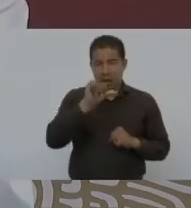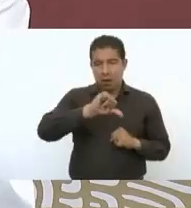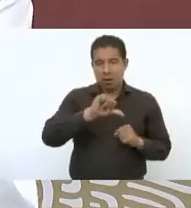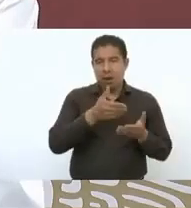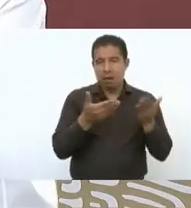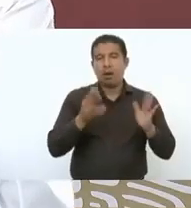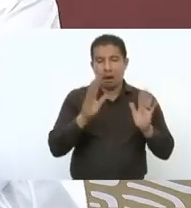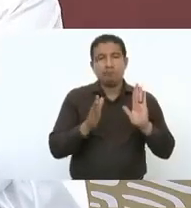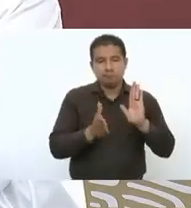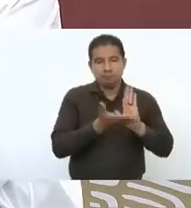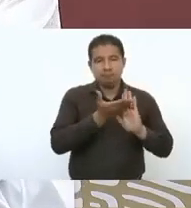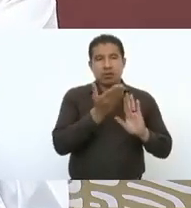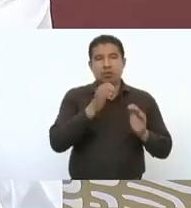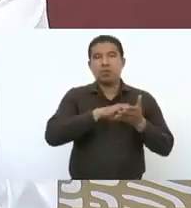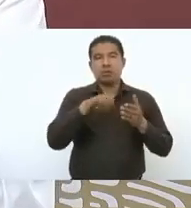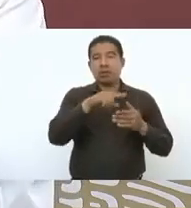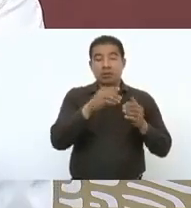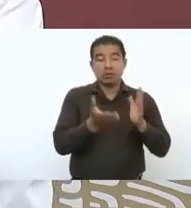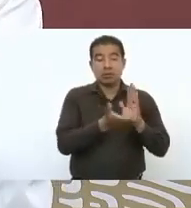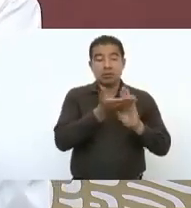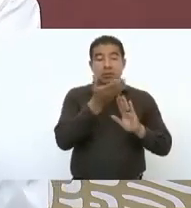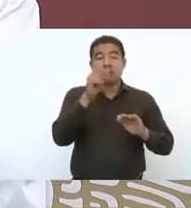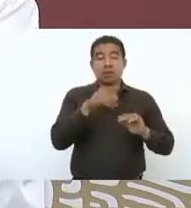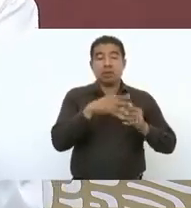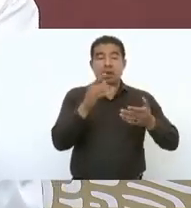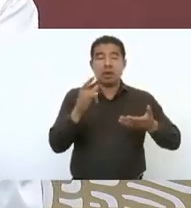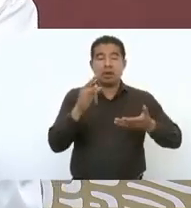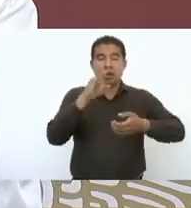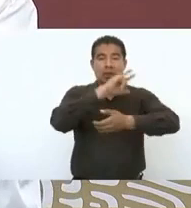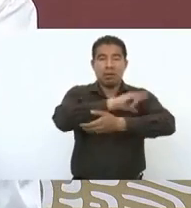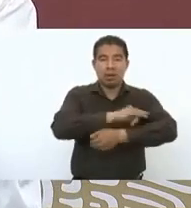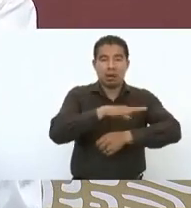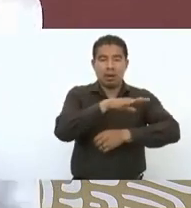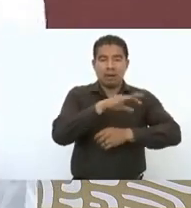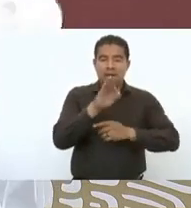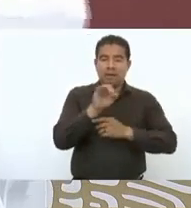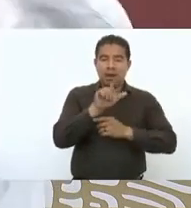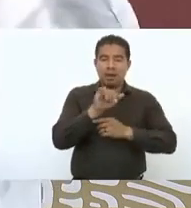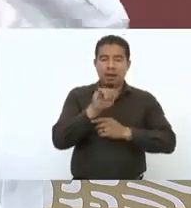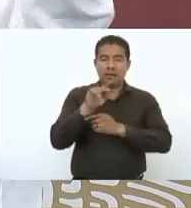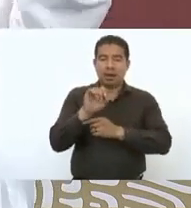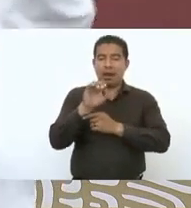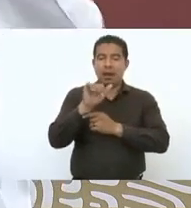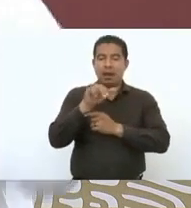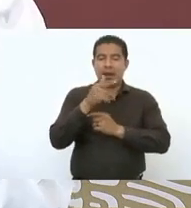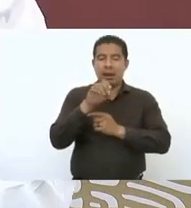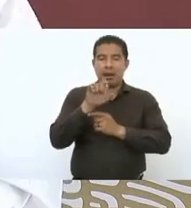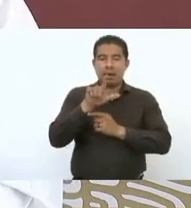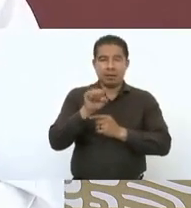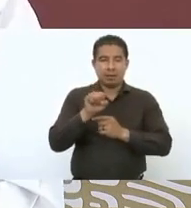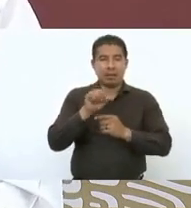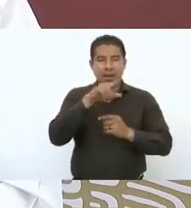Ellos fueron los que construyeron el aeropuerto Felipe Ángeles en la Ciudad de México, que es uno de los mejores aeropuertos